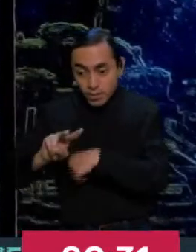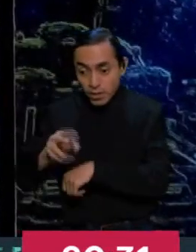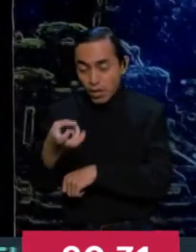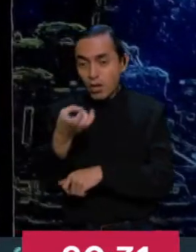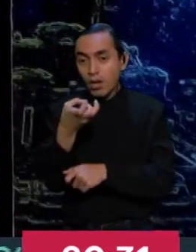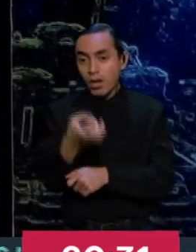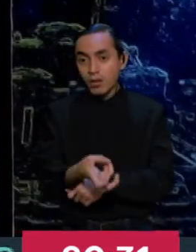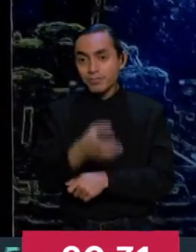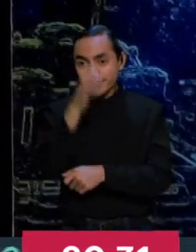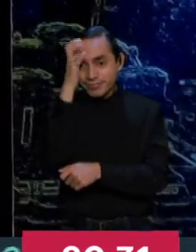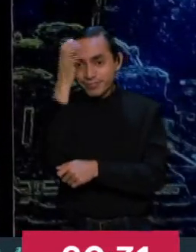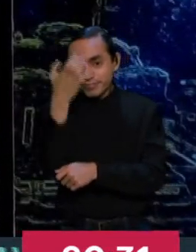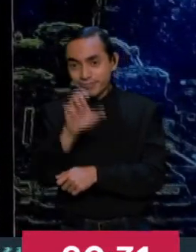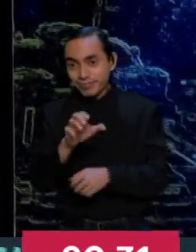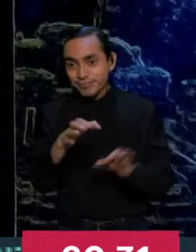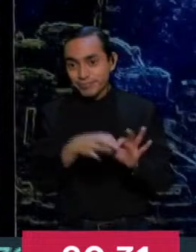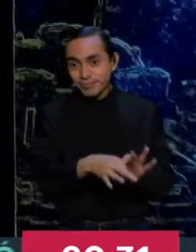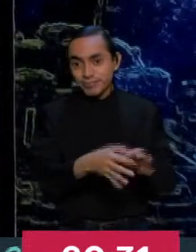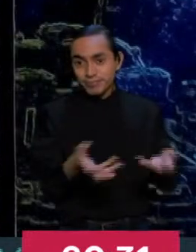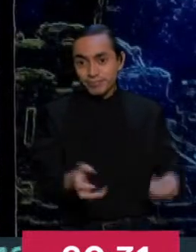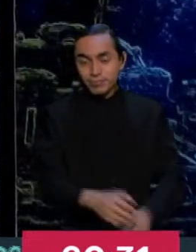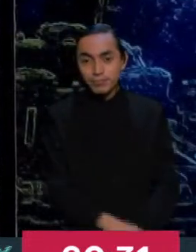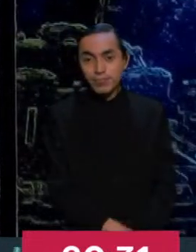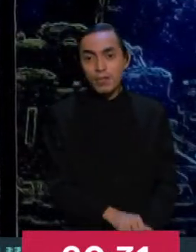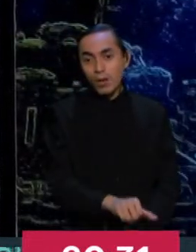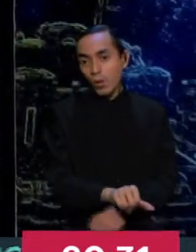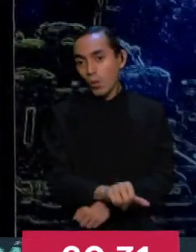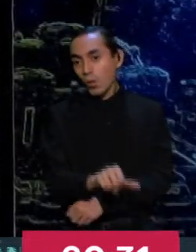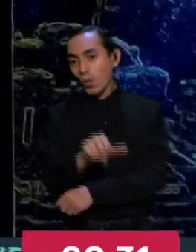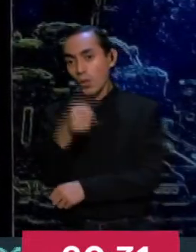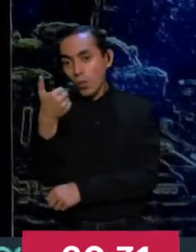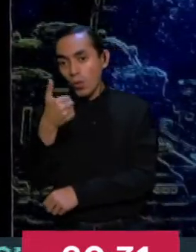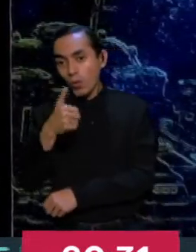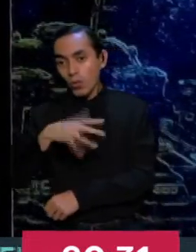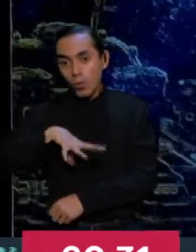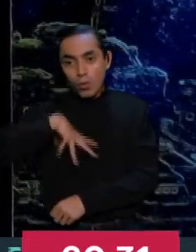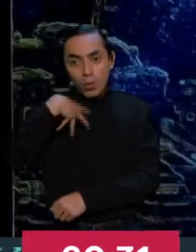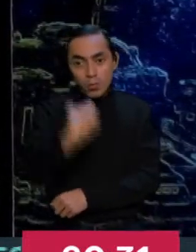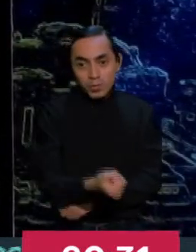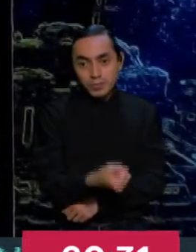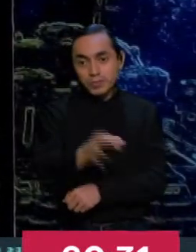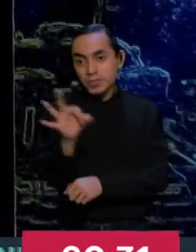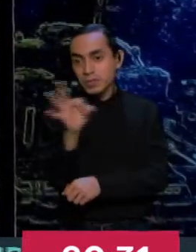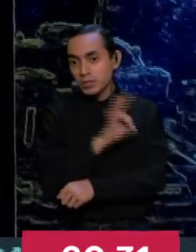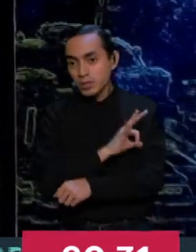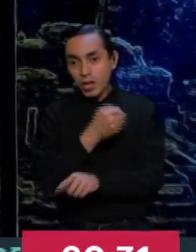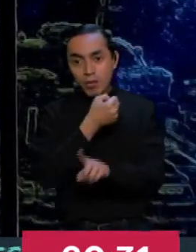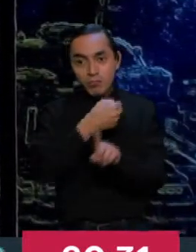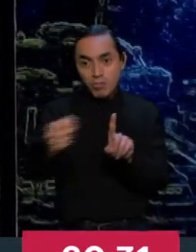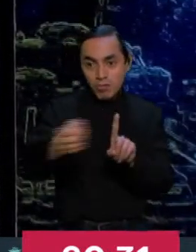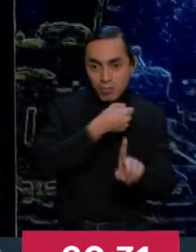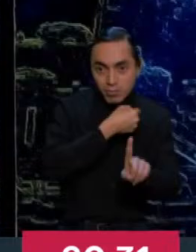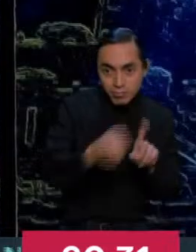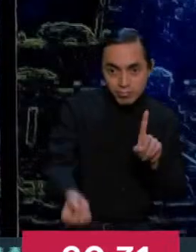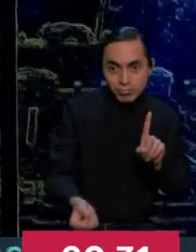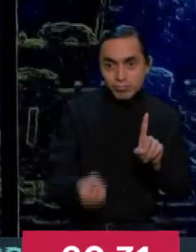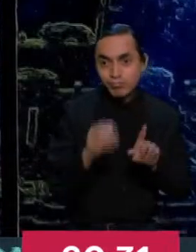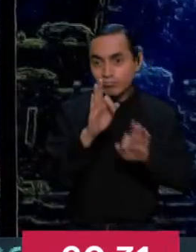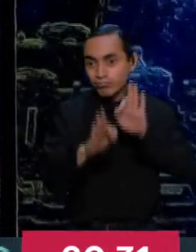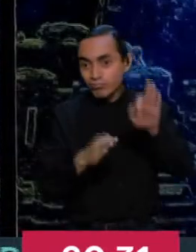de la delincuencia. Otro tipo de abuso, pues bueno, puede ser físico, golpes, maltratos,